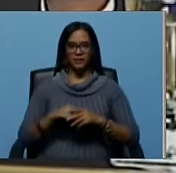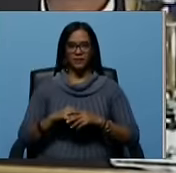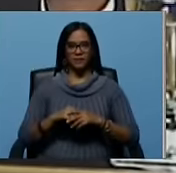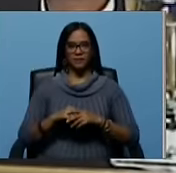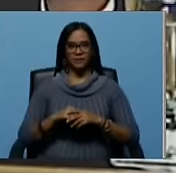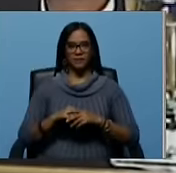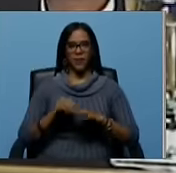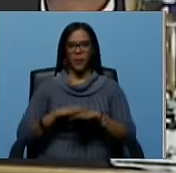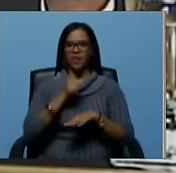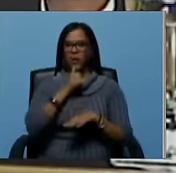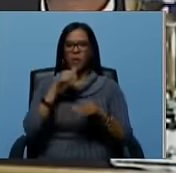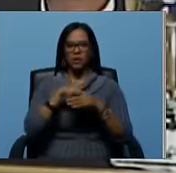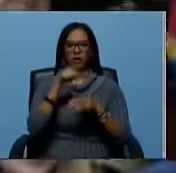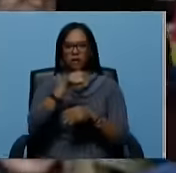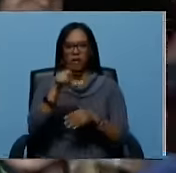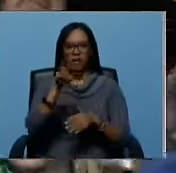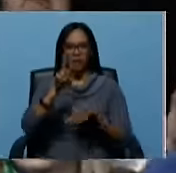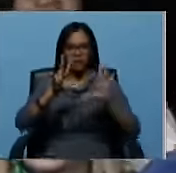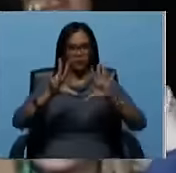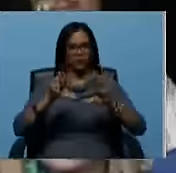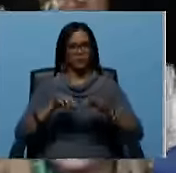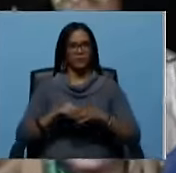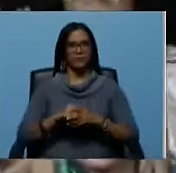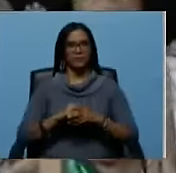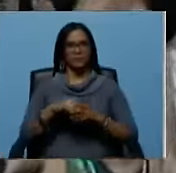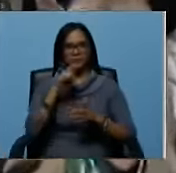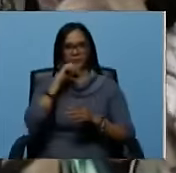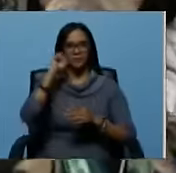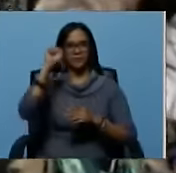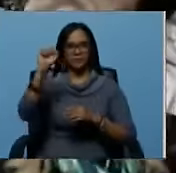¿Por quién votaron ustedes el 28?